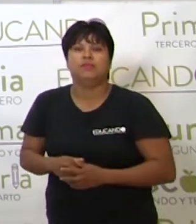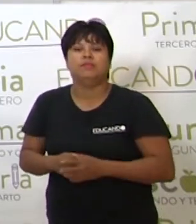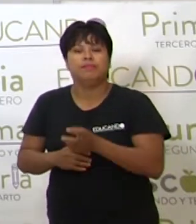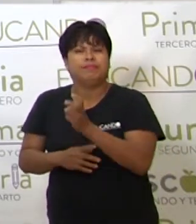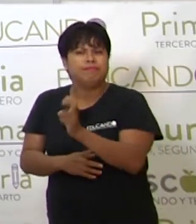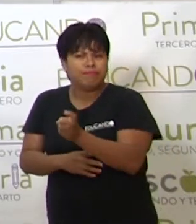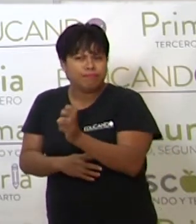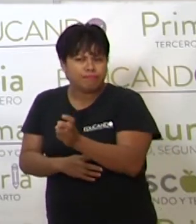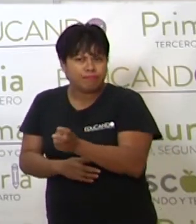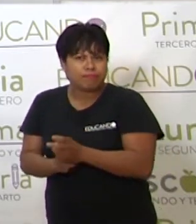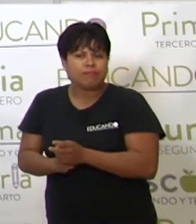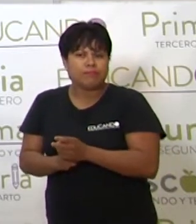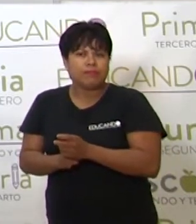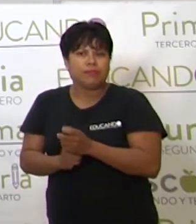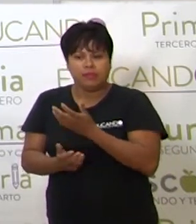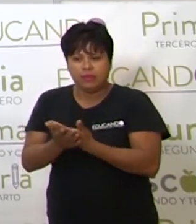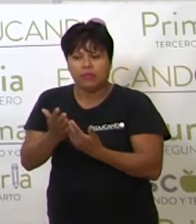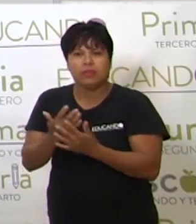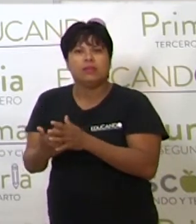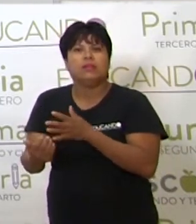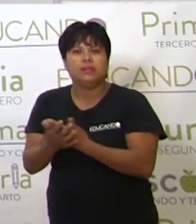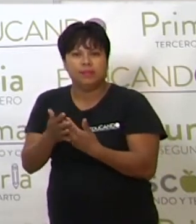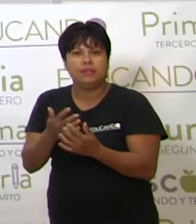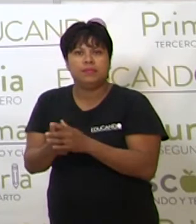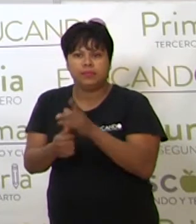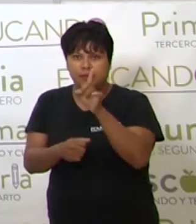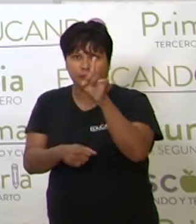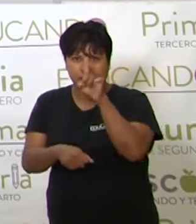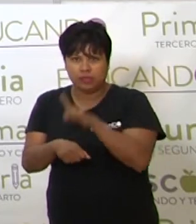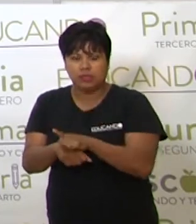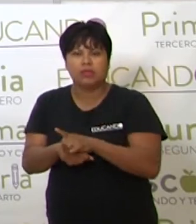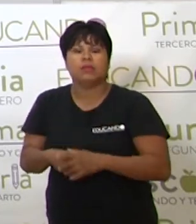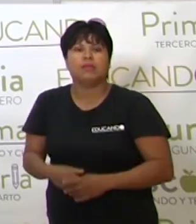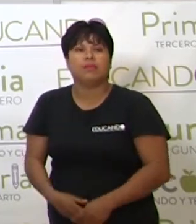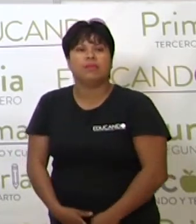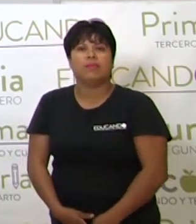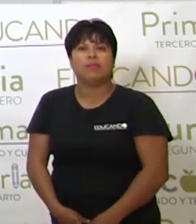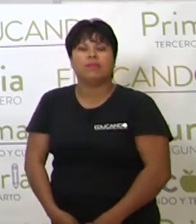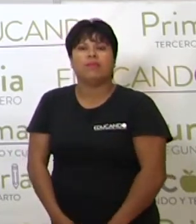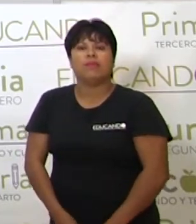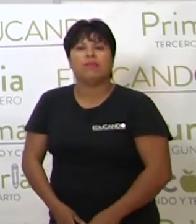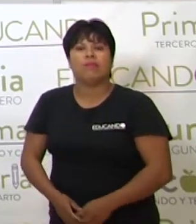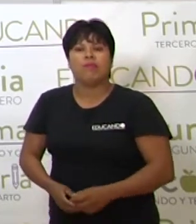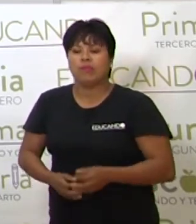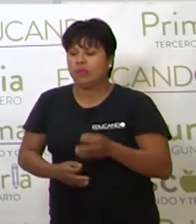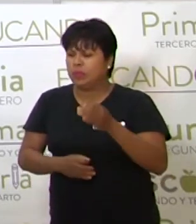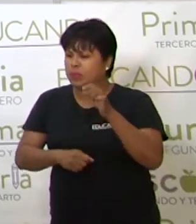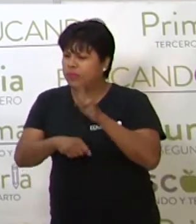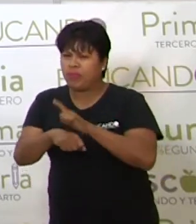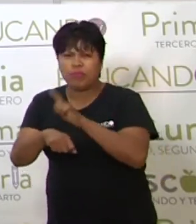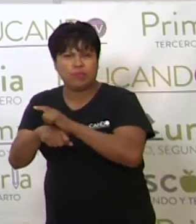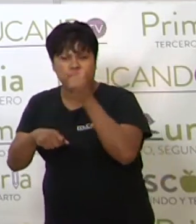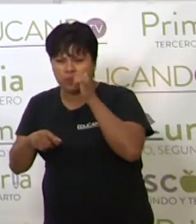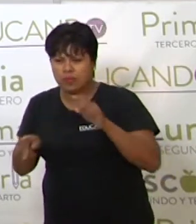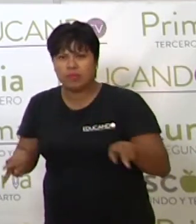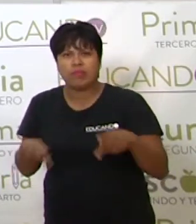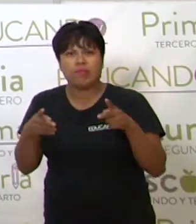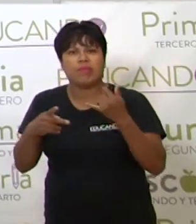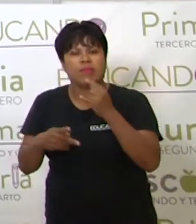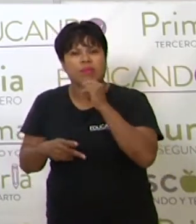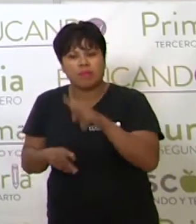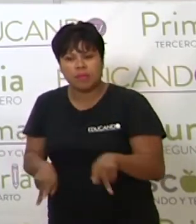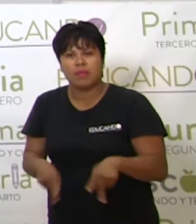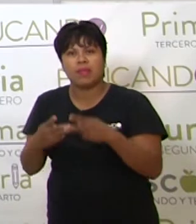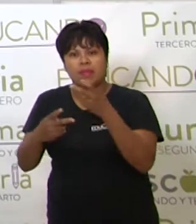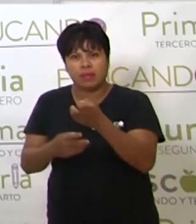esto es lo que produjo en un día todos los días los venden y también vende esas